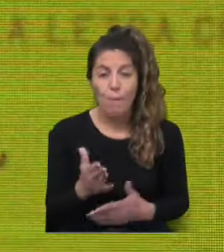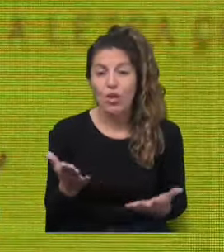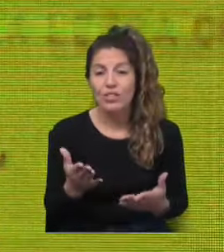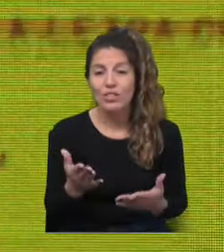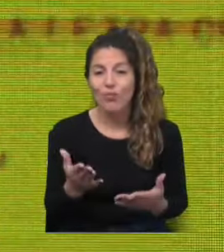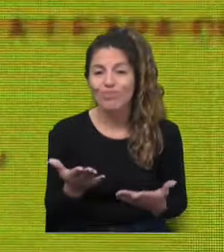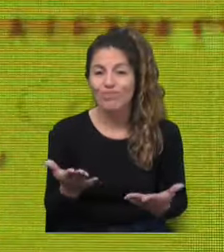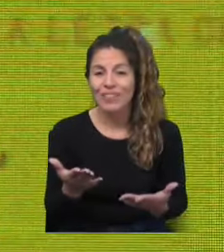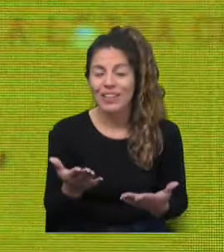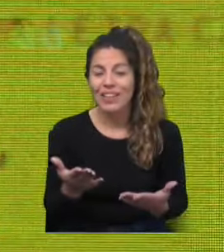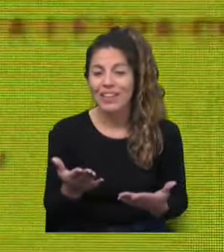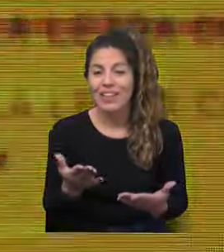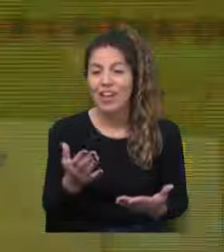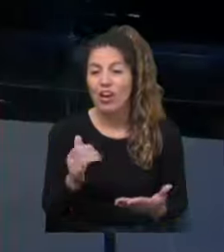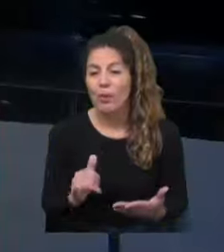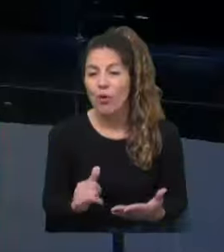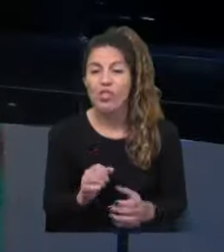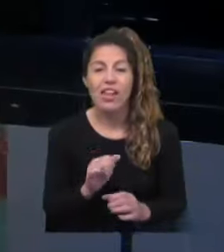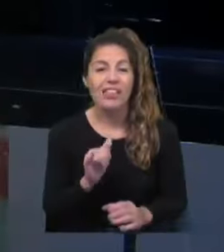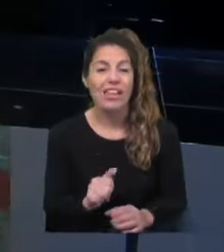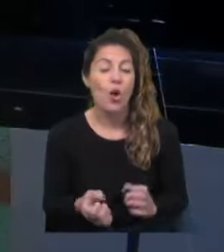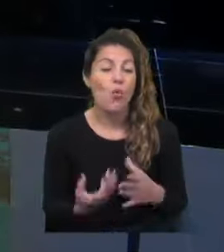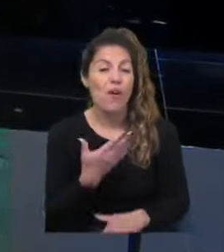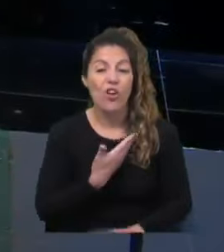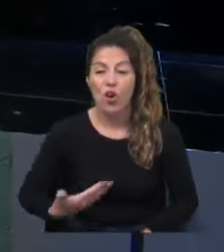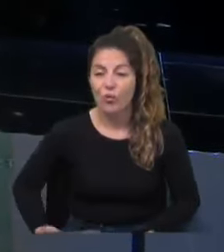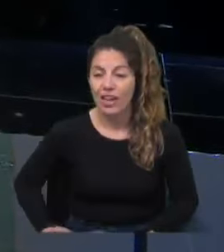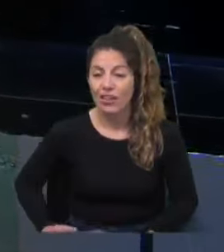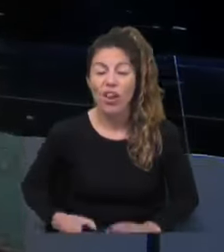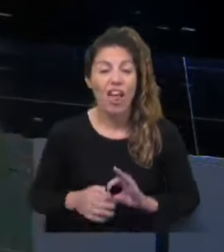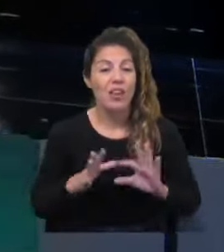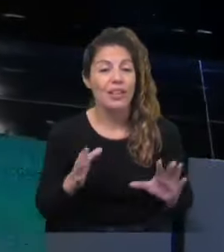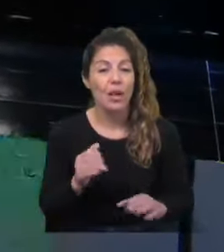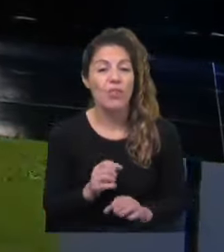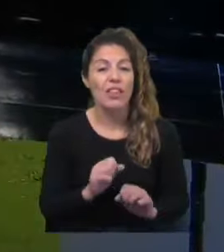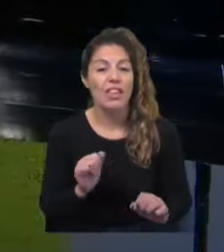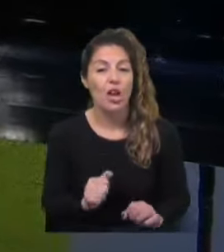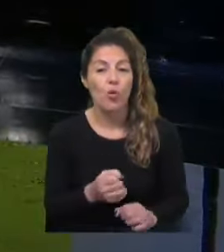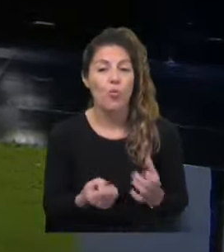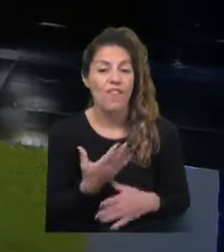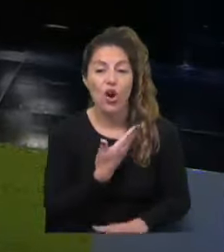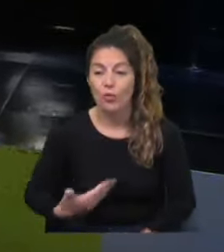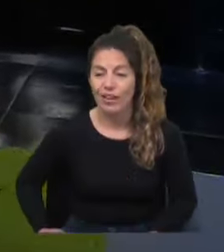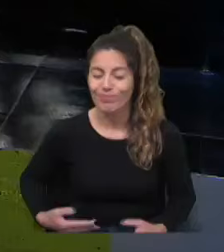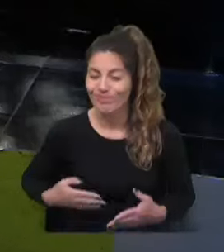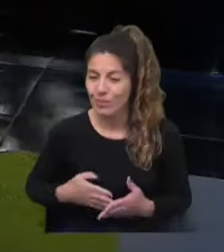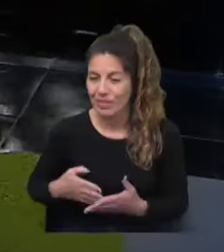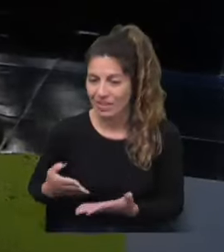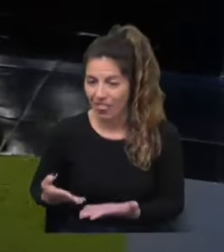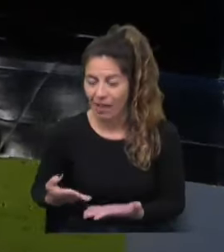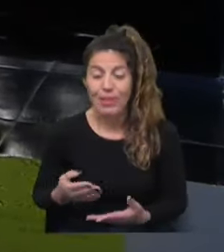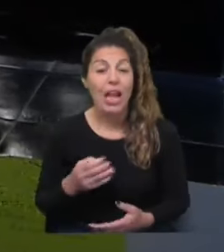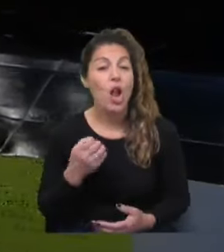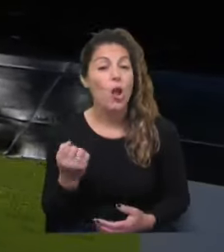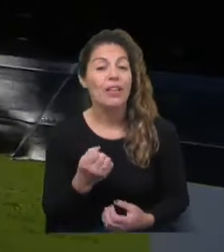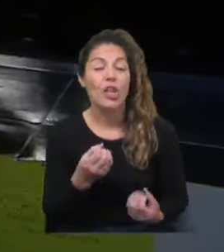holgura que podría tener un nuevo gobierno realmente va a ser muy limitada. La clave va a estar